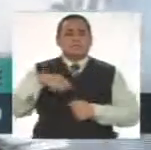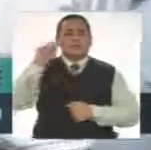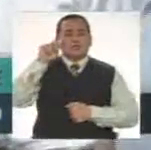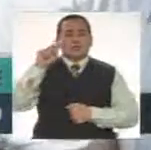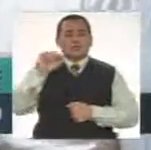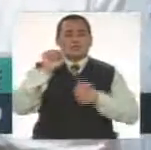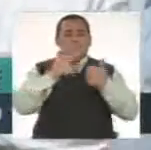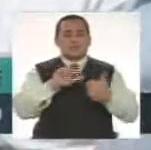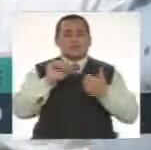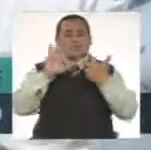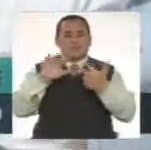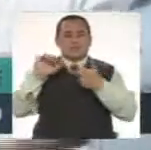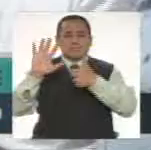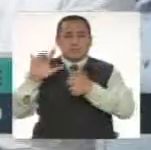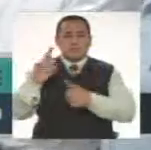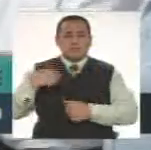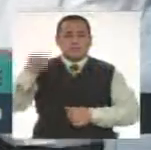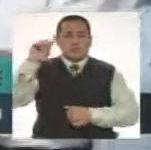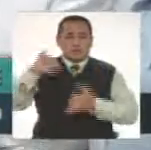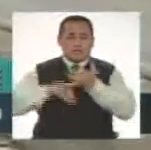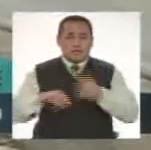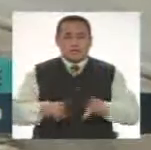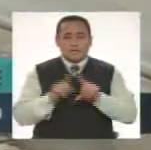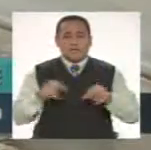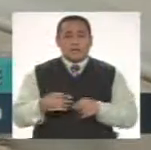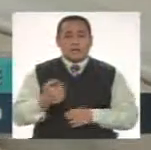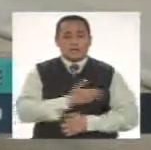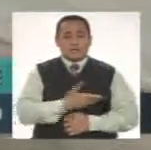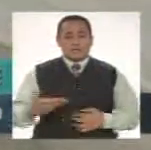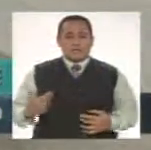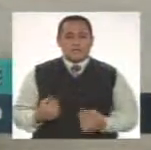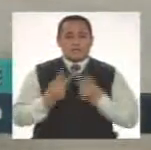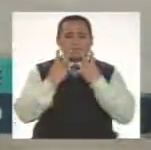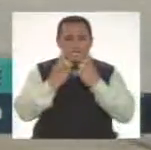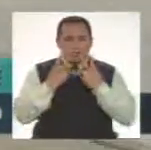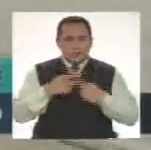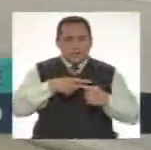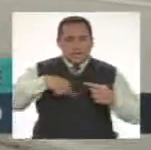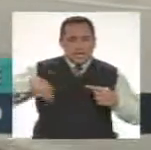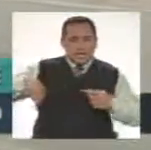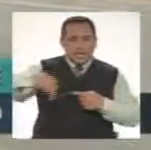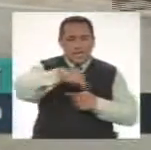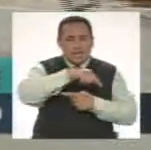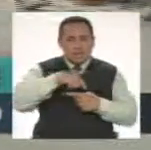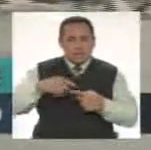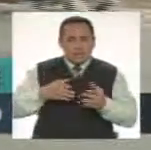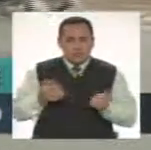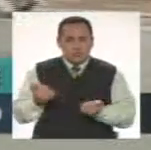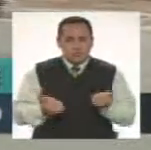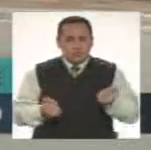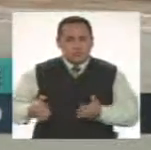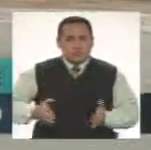36.688.000 soles. El mandatario también verificó el mejoramiento del anillo vial 1, Avenida Santa Rosa,